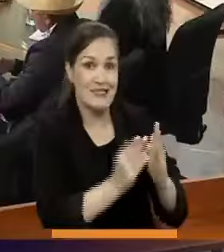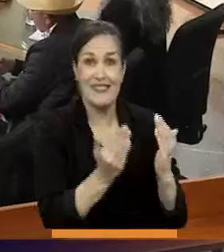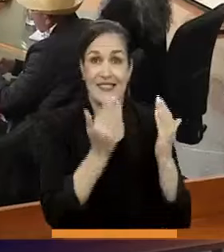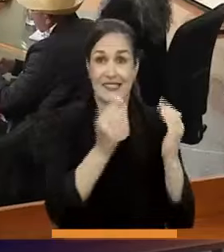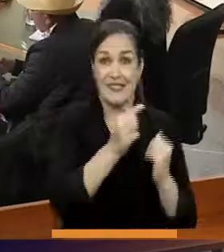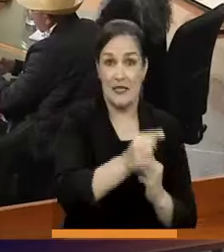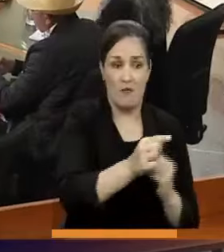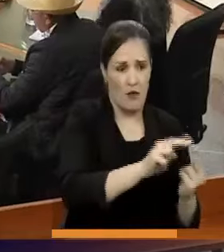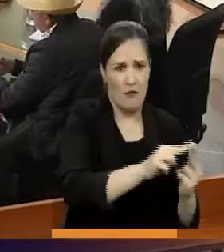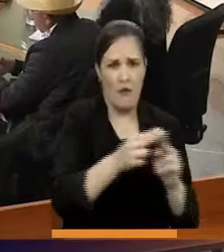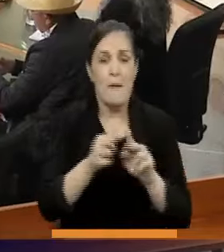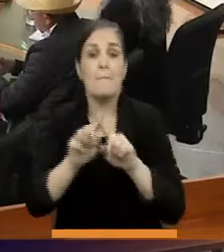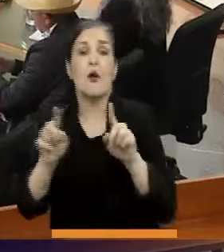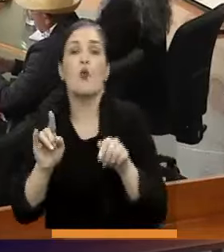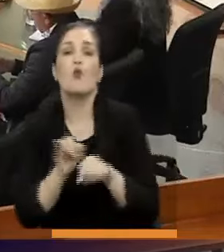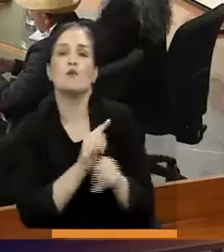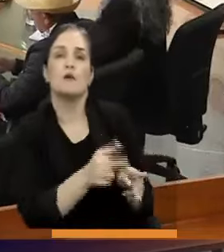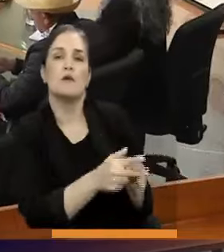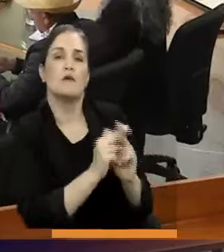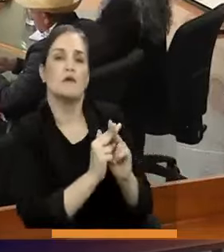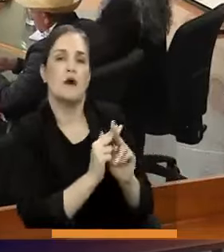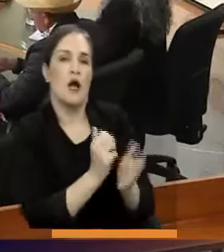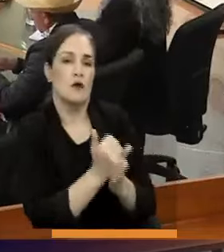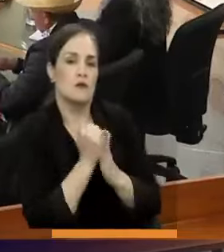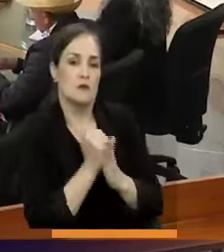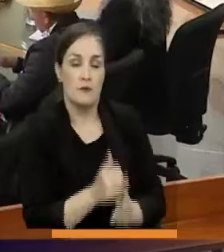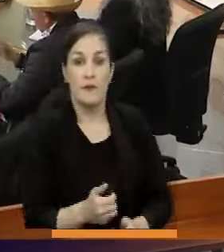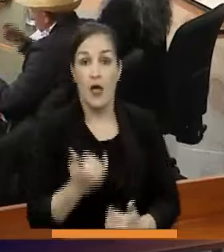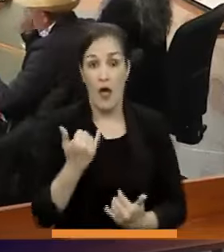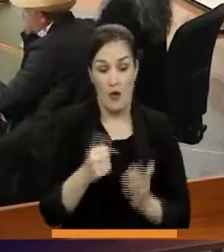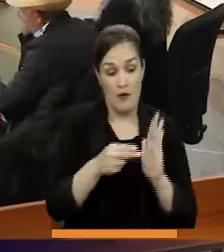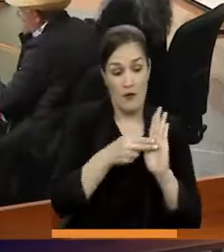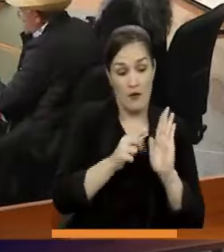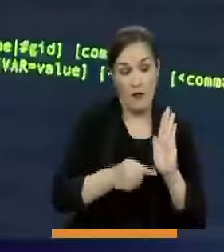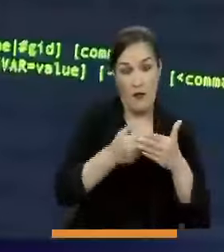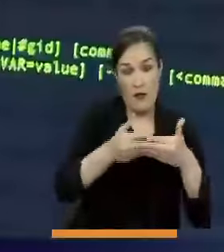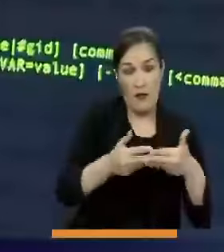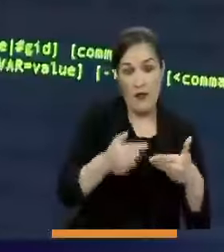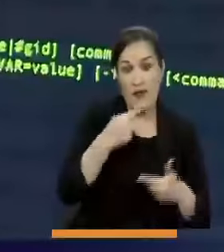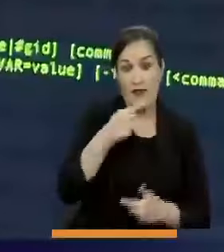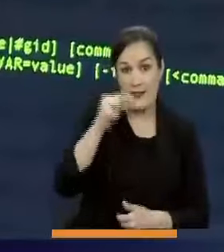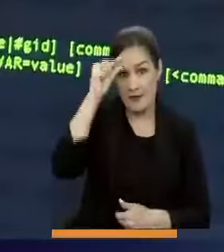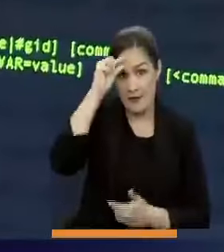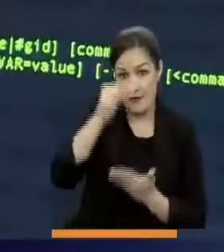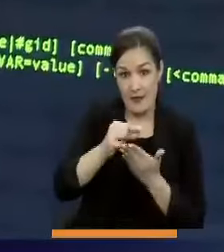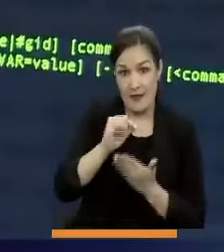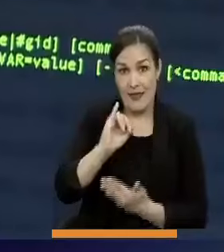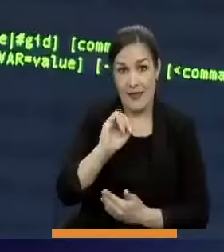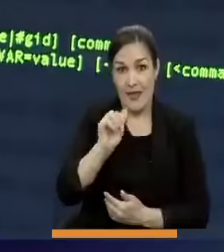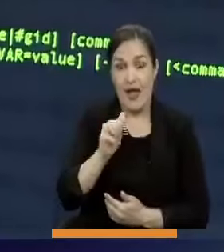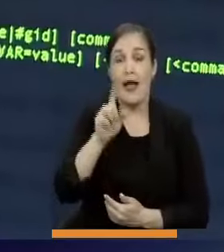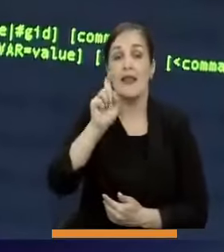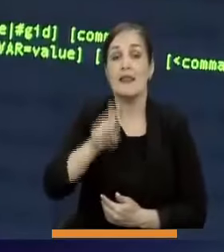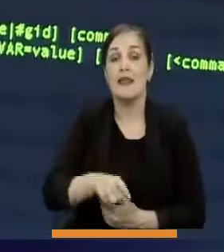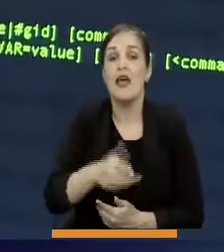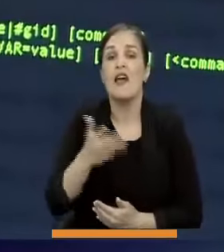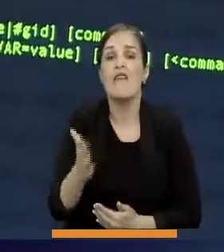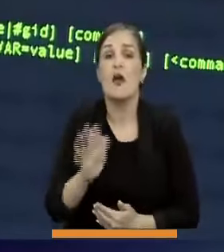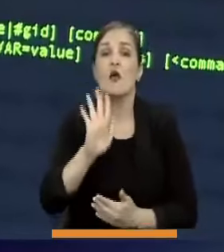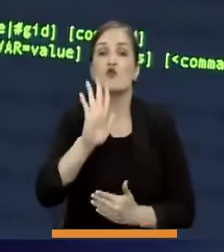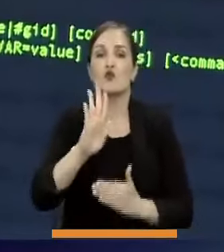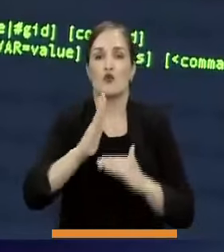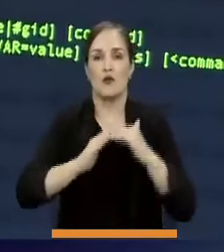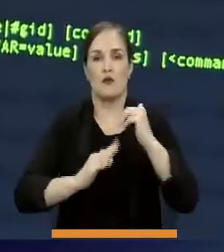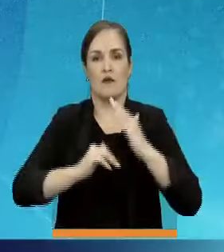derecho. En la decisión de la Corte se agrega que la implementación de la inteligencia artificial se debe garantizar la independencia e